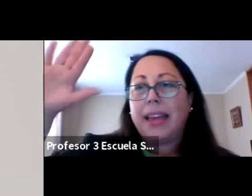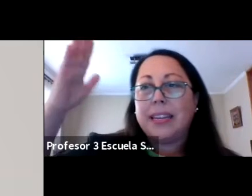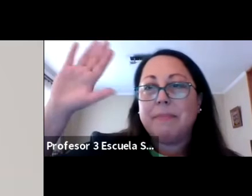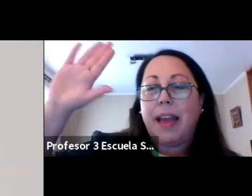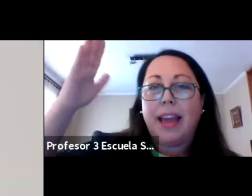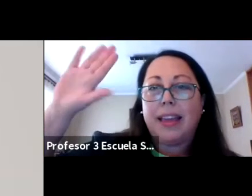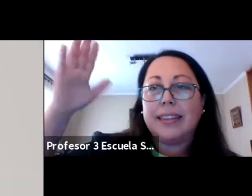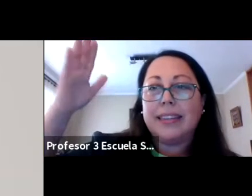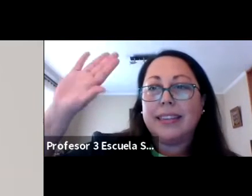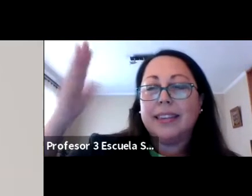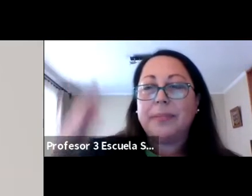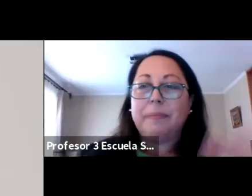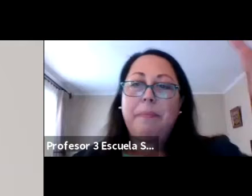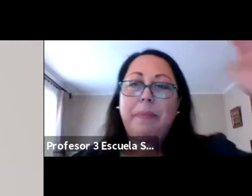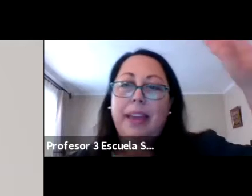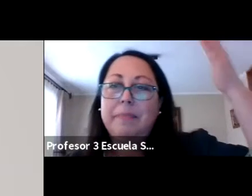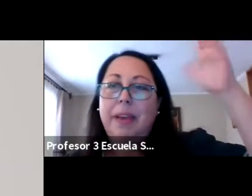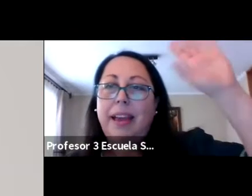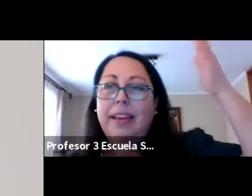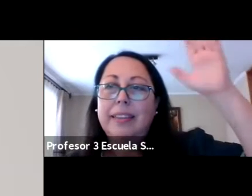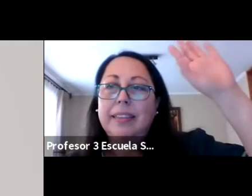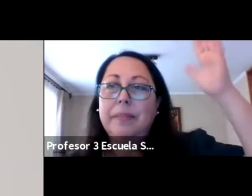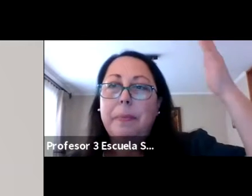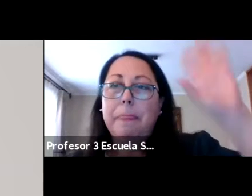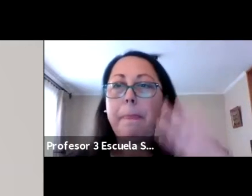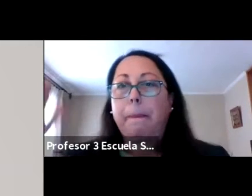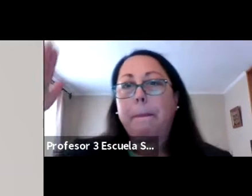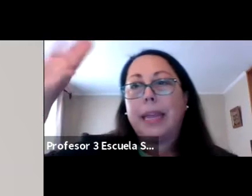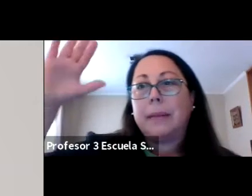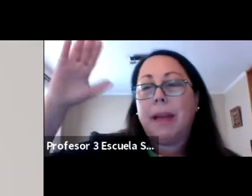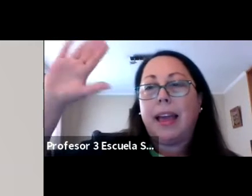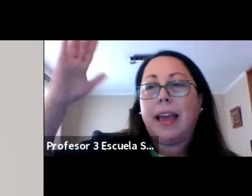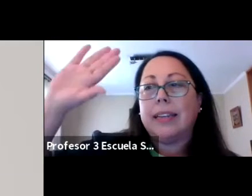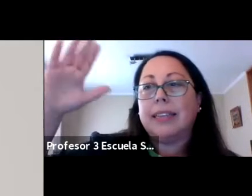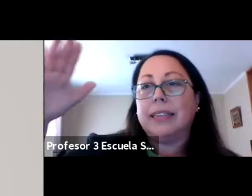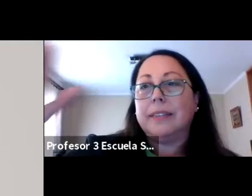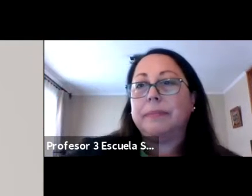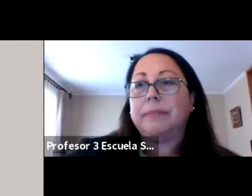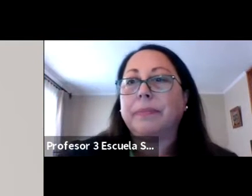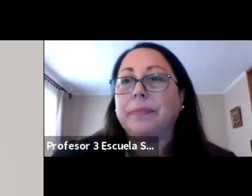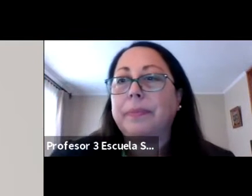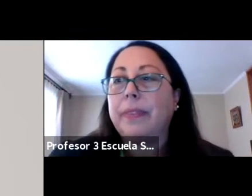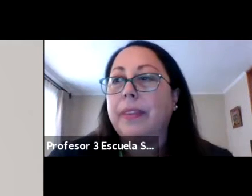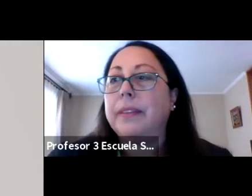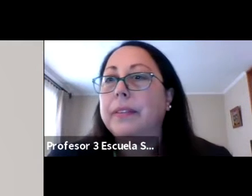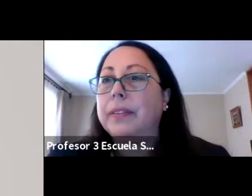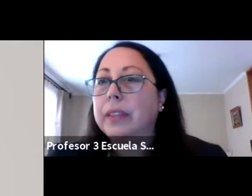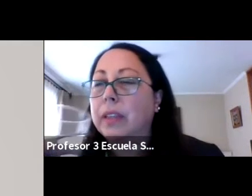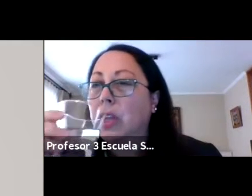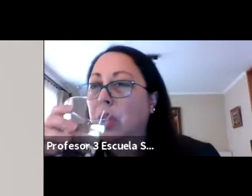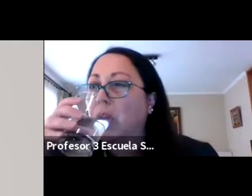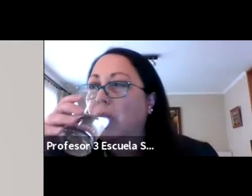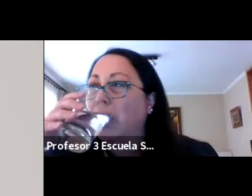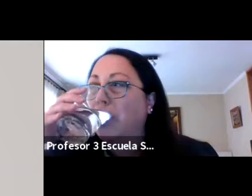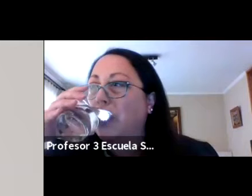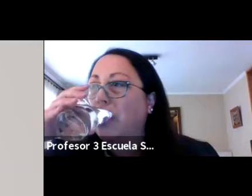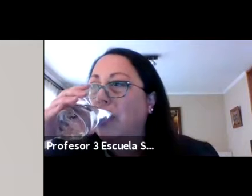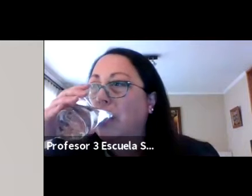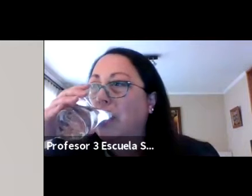mari, mari, mari, mari, mari, mari, mari.